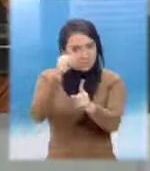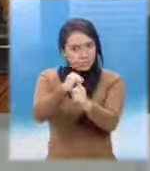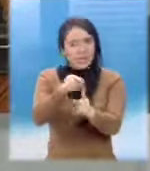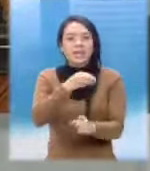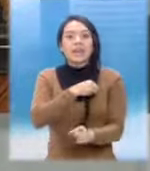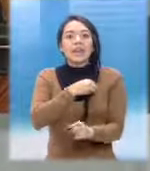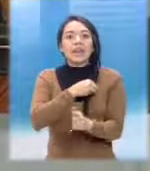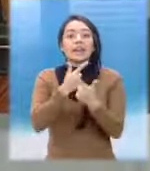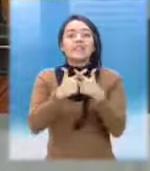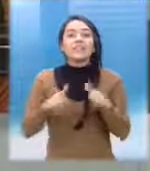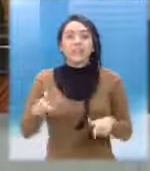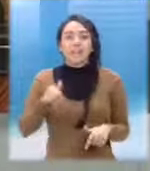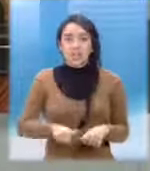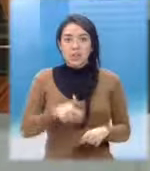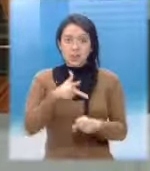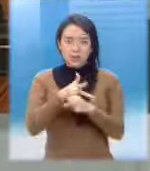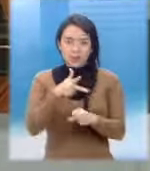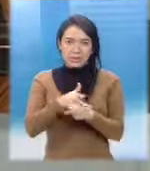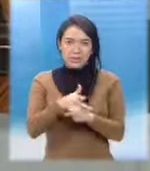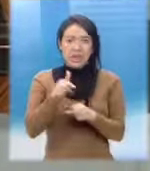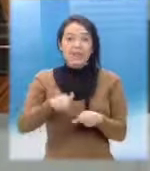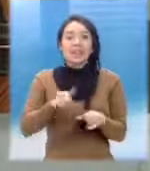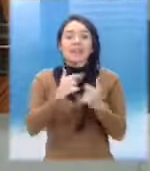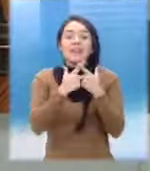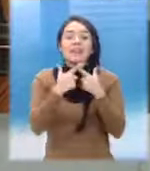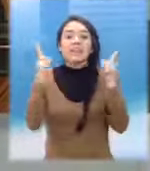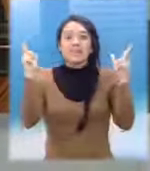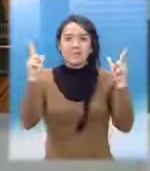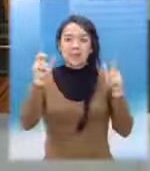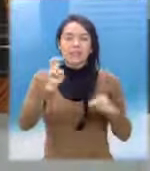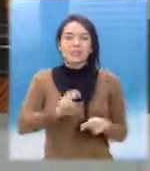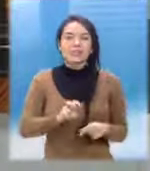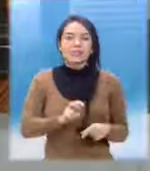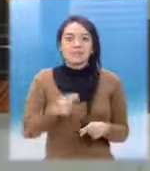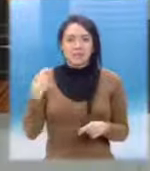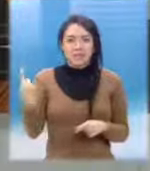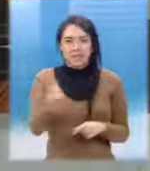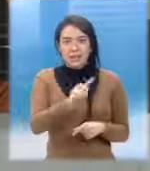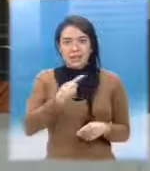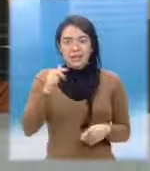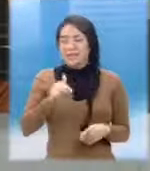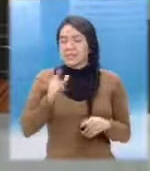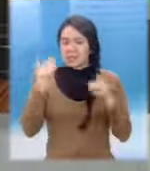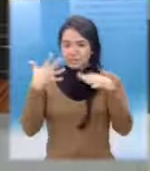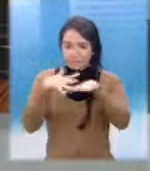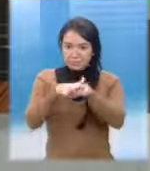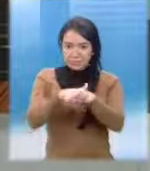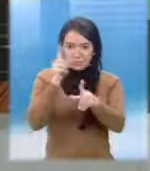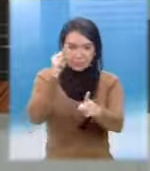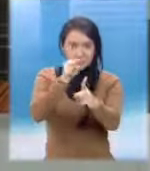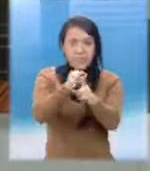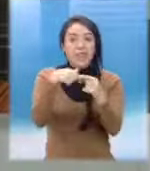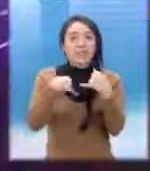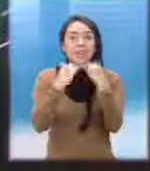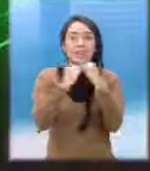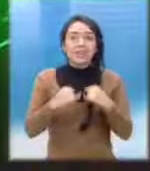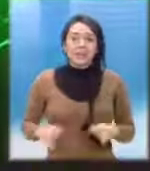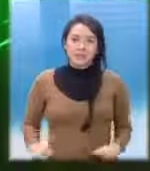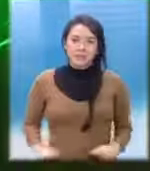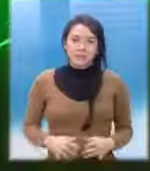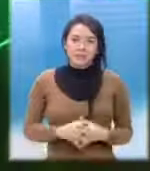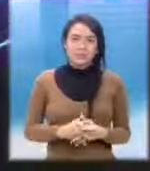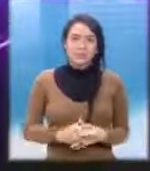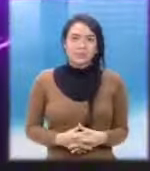convencimiento de mantener nuestra libertad, soberanía e independencia. Luces